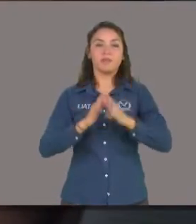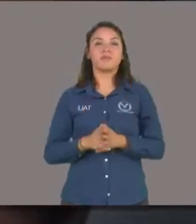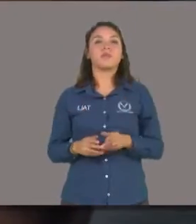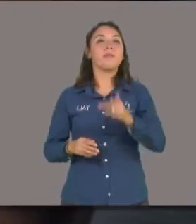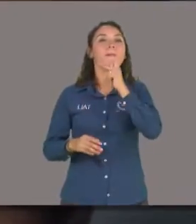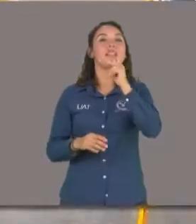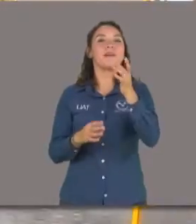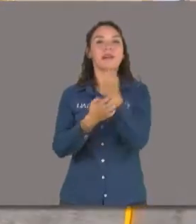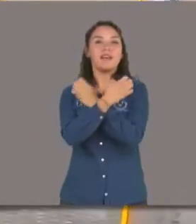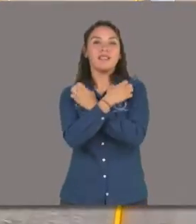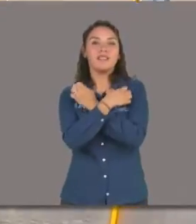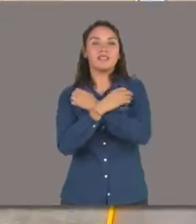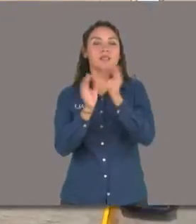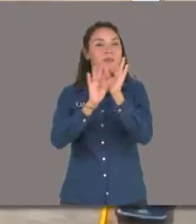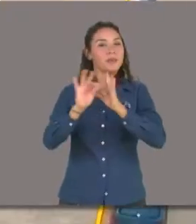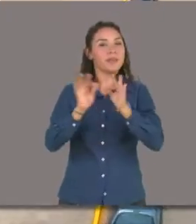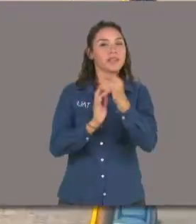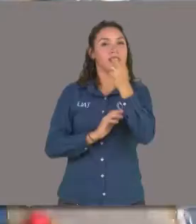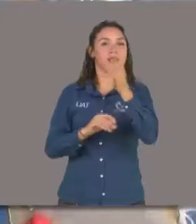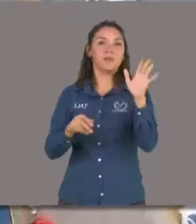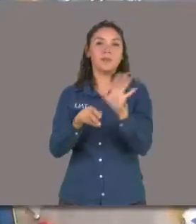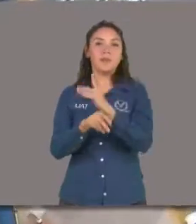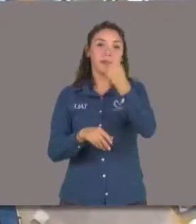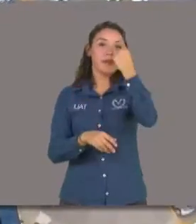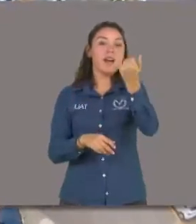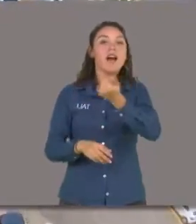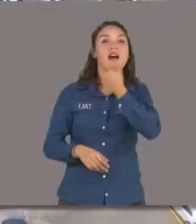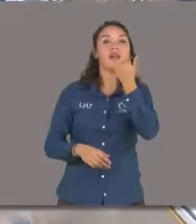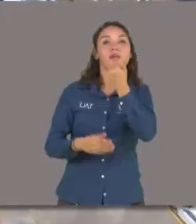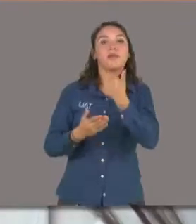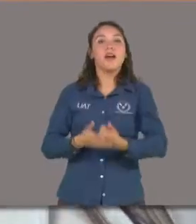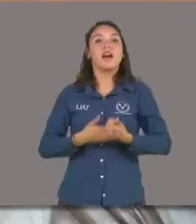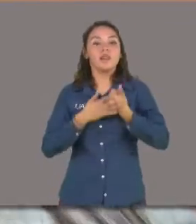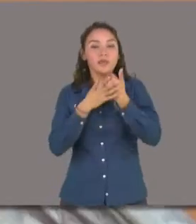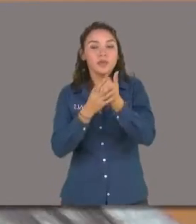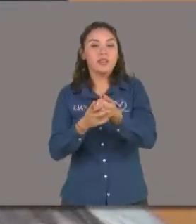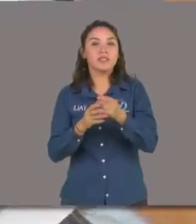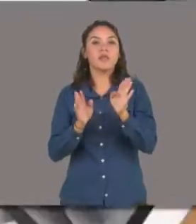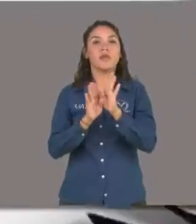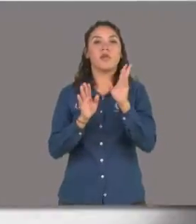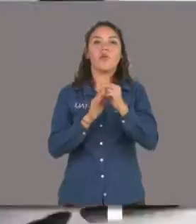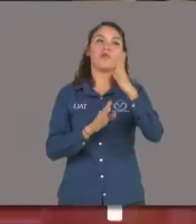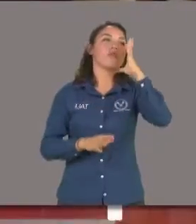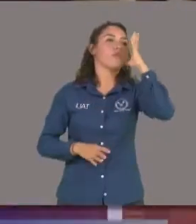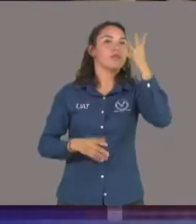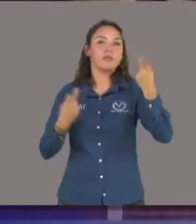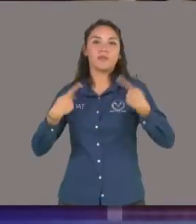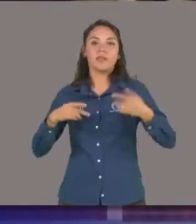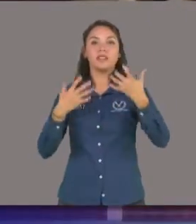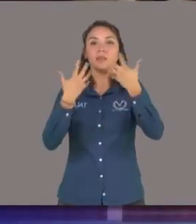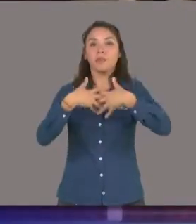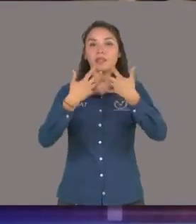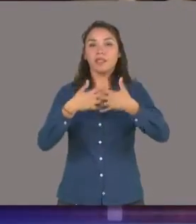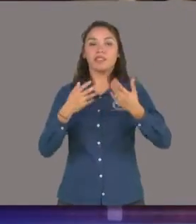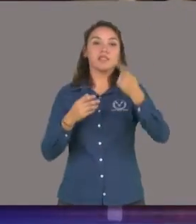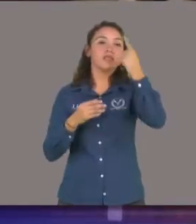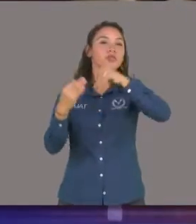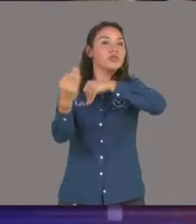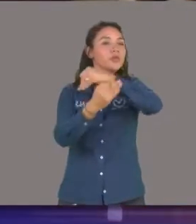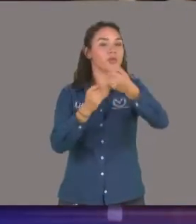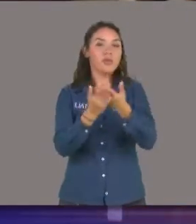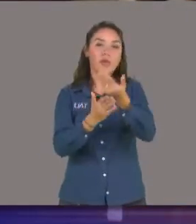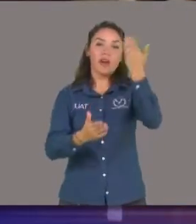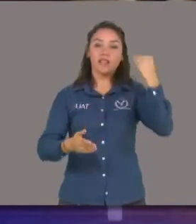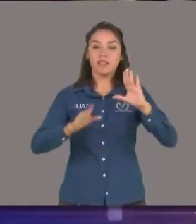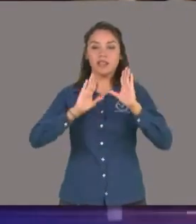exitoso, lo que hace a la universidad una institución ideal para formar emprendedores. La parte de la educación es muy importante,